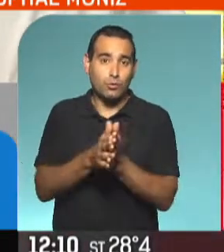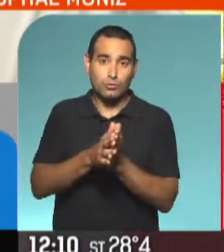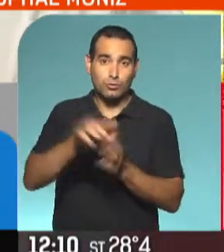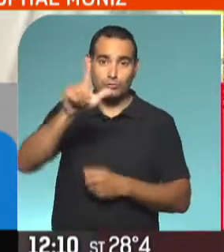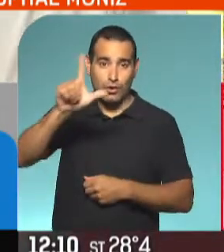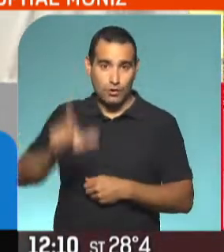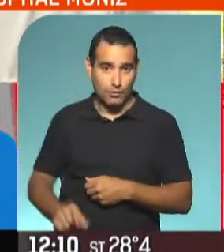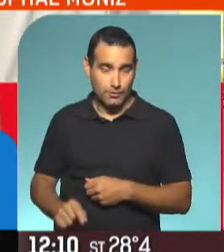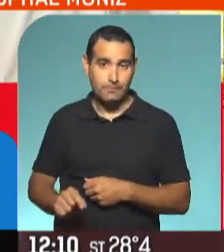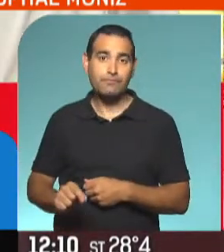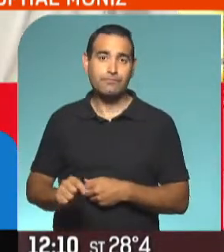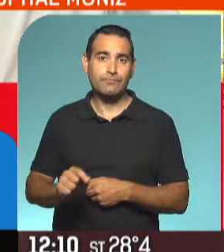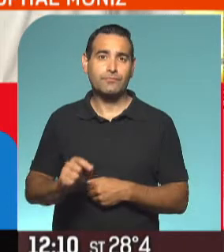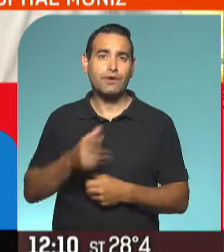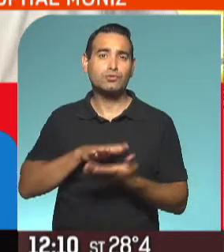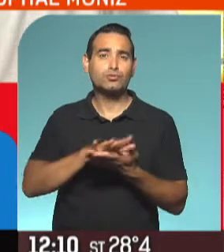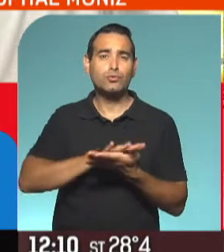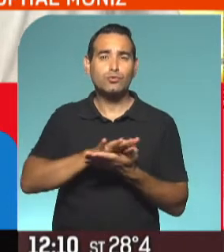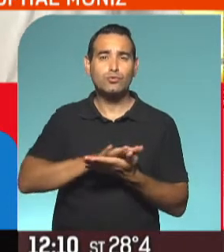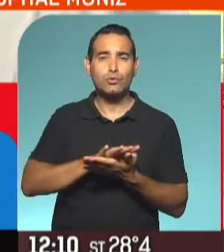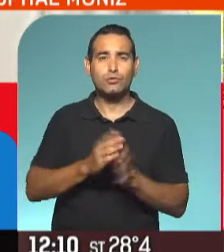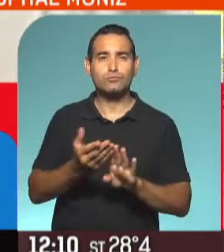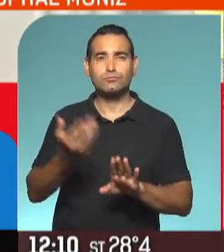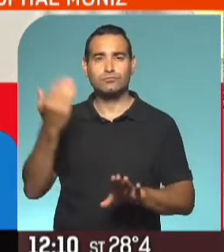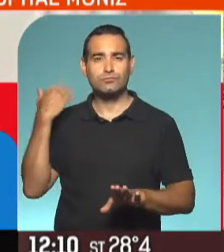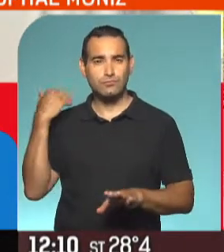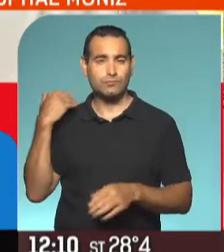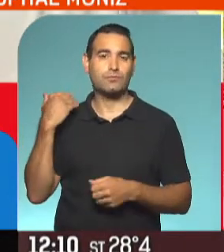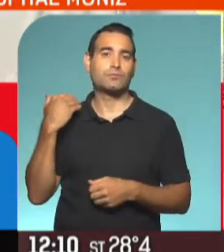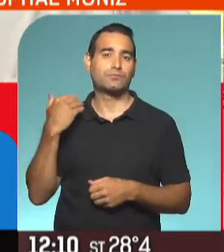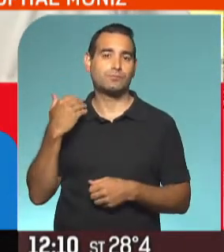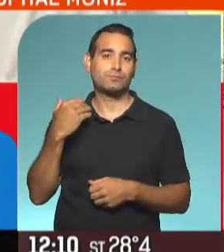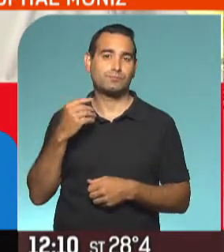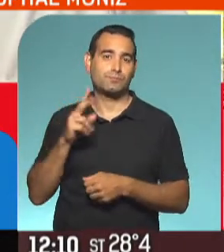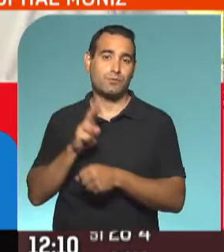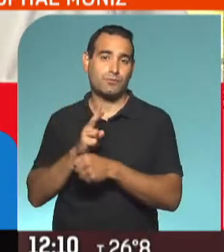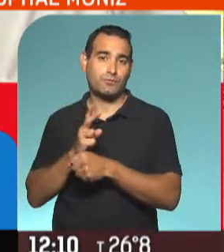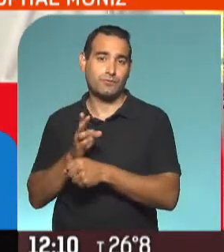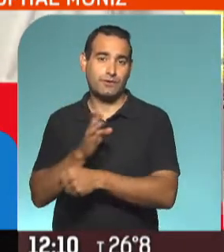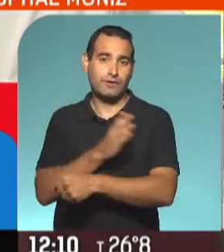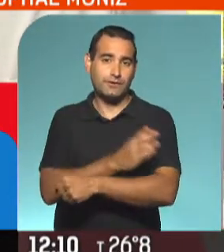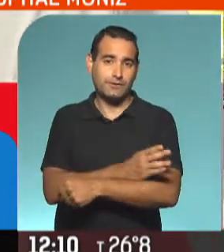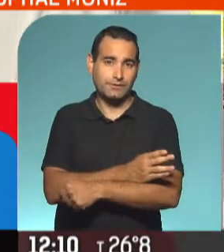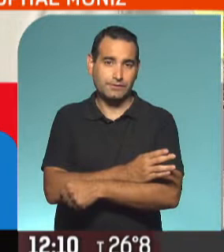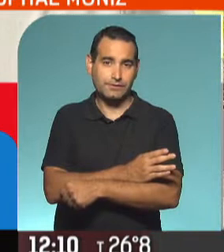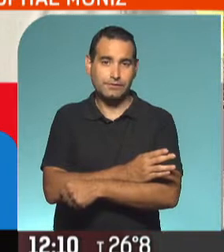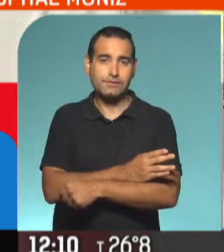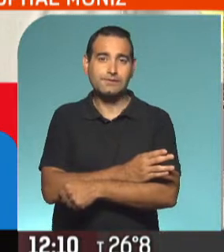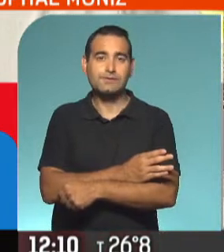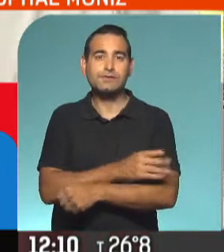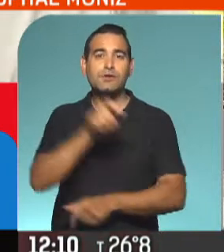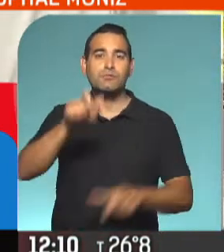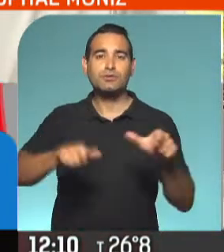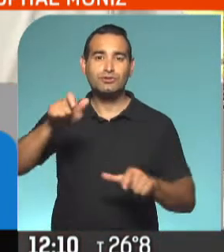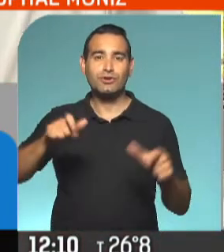que comenzó allá a partir de lo que fue la prevención a nivel de lo que era la llegada inicialmente de personas,